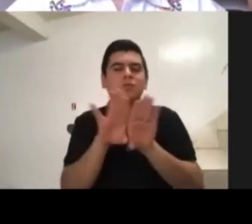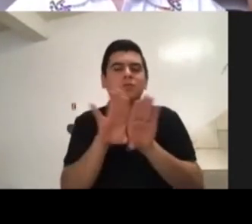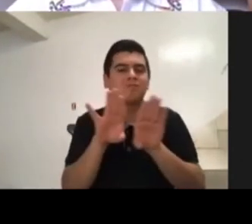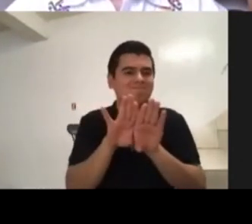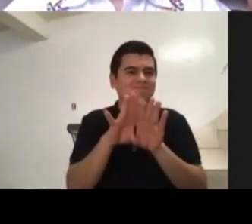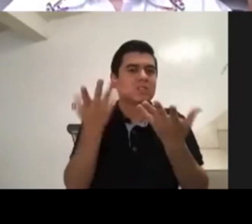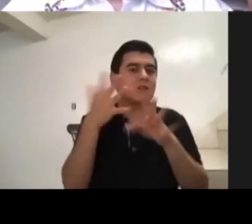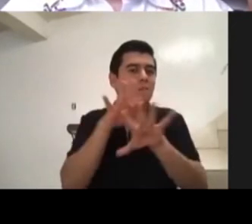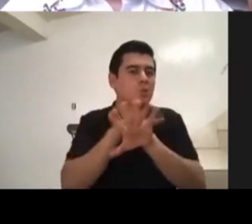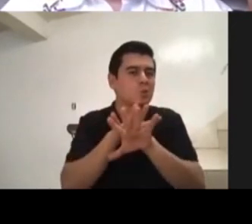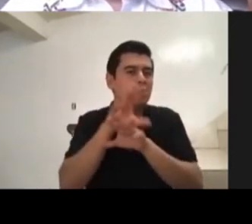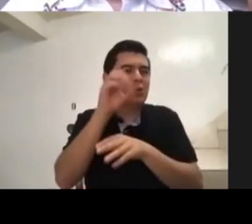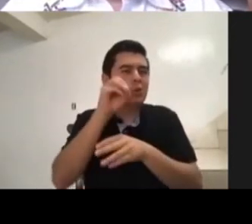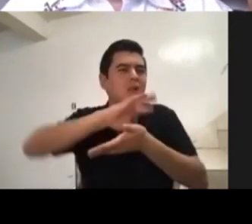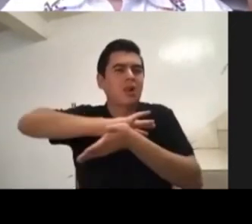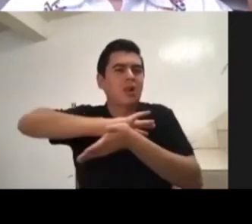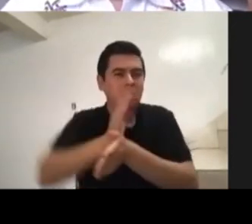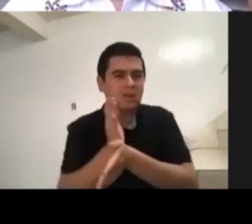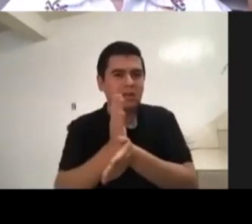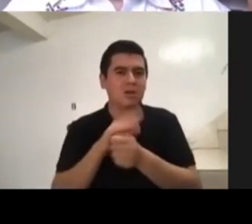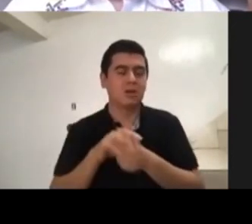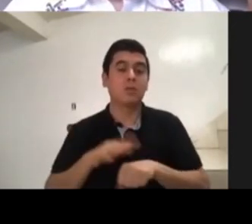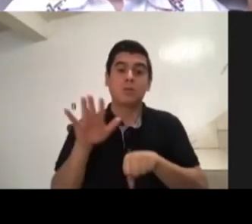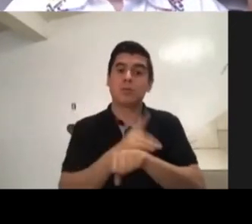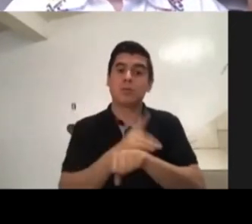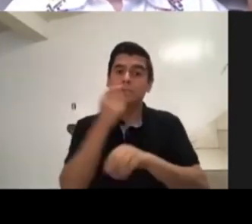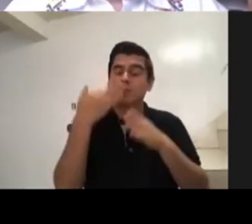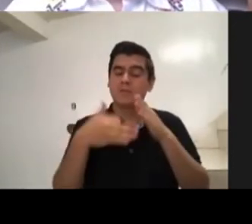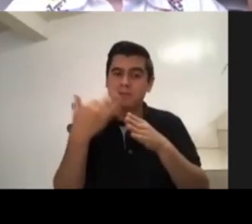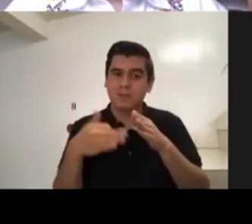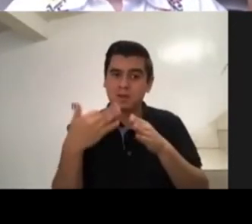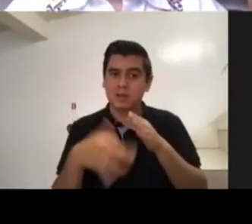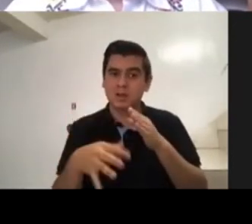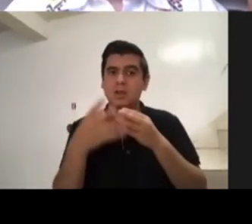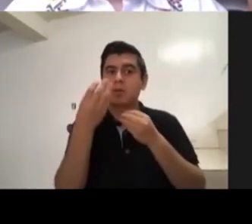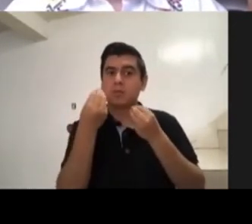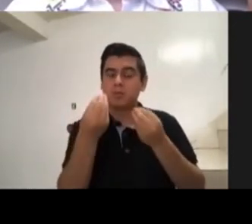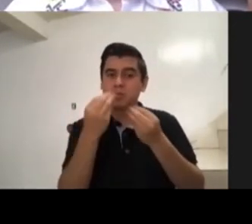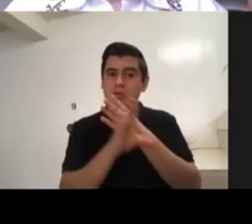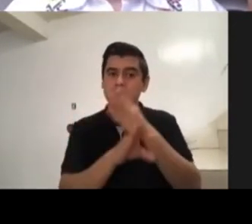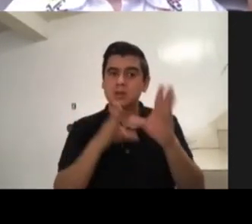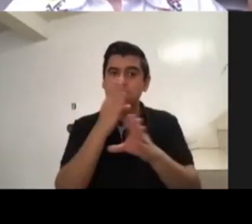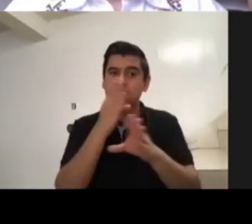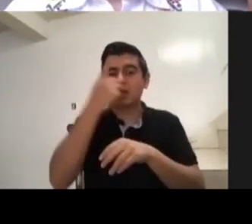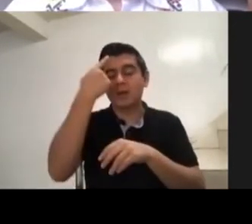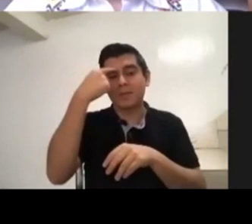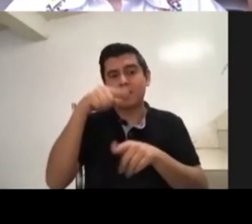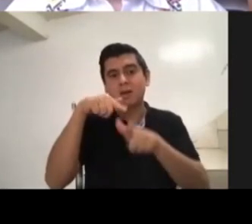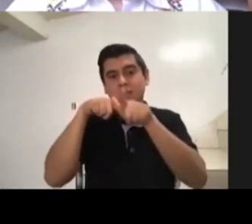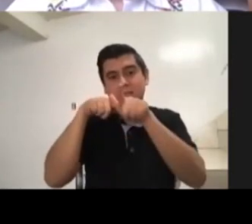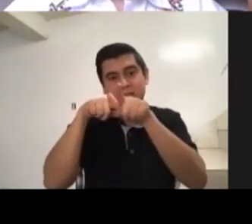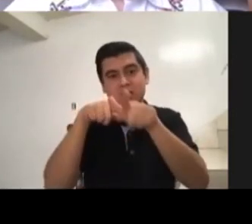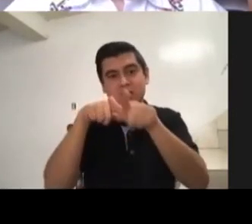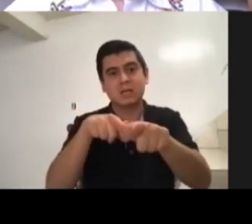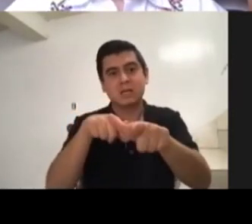una ruta de oportunidades o bien una salida temprana, un